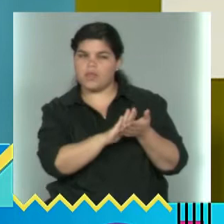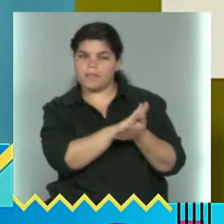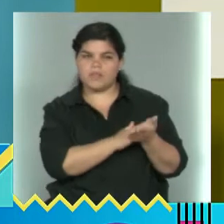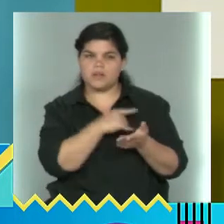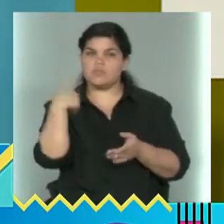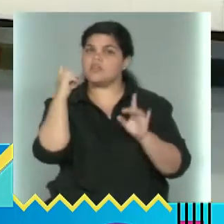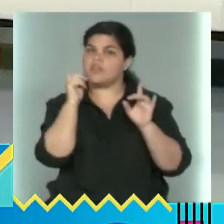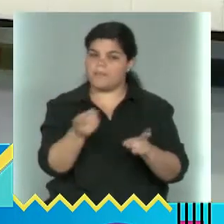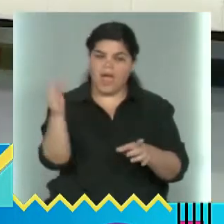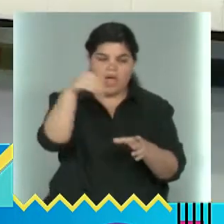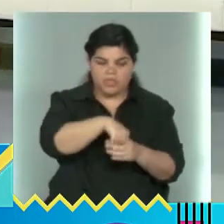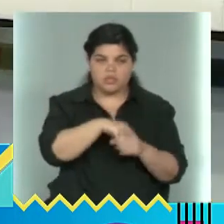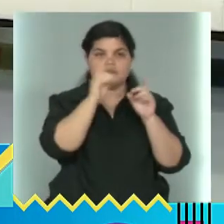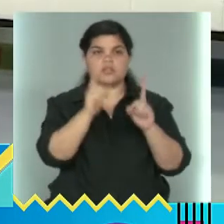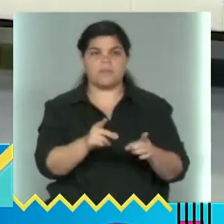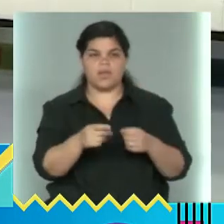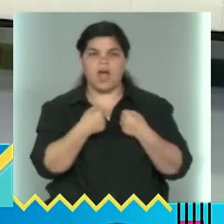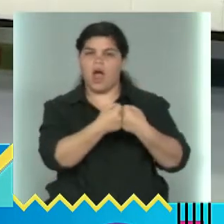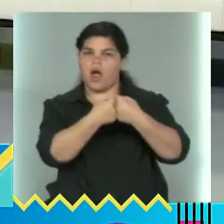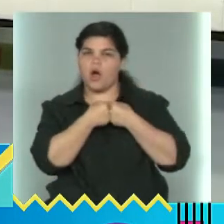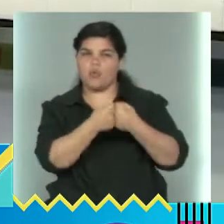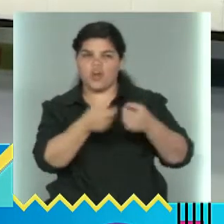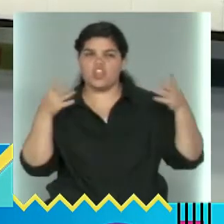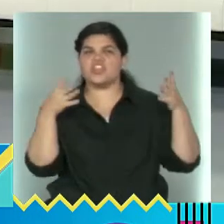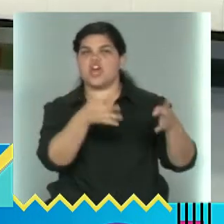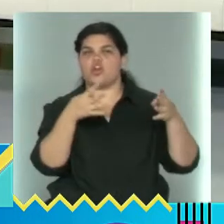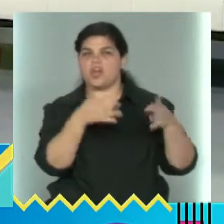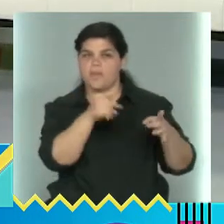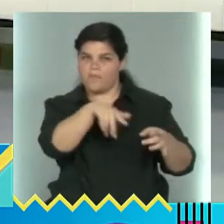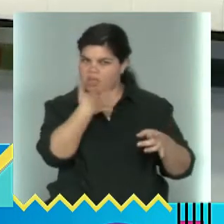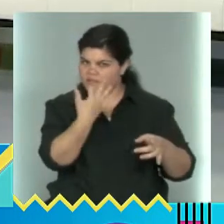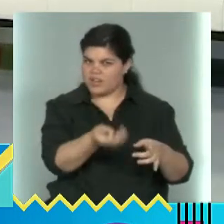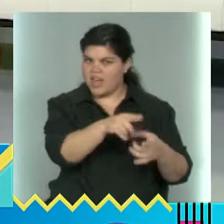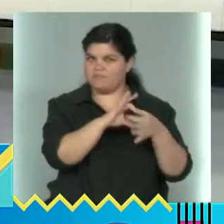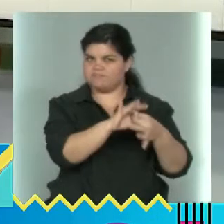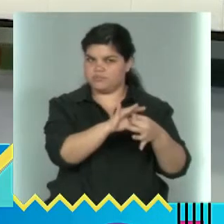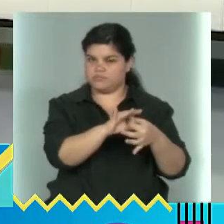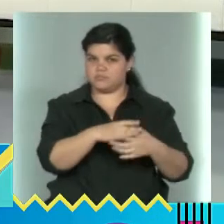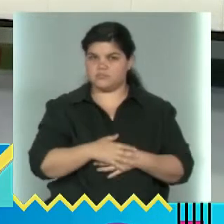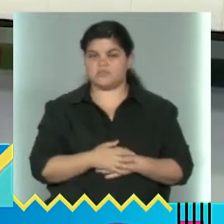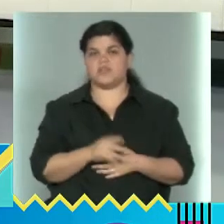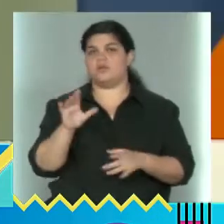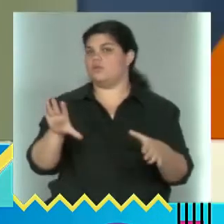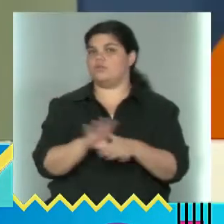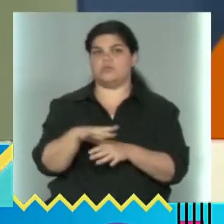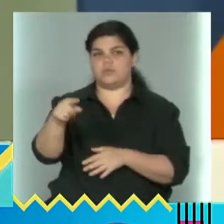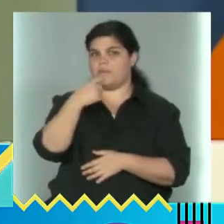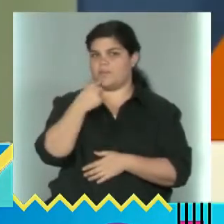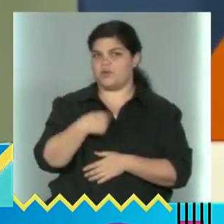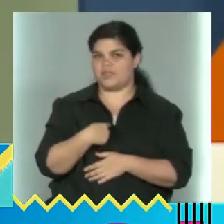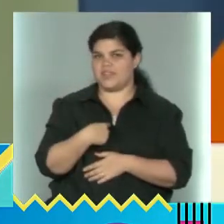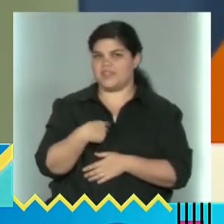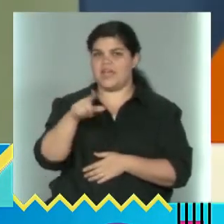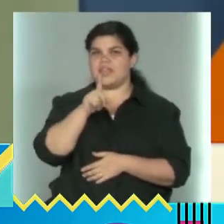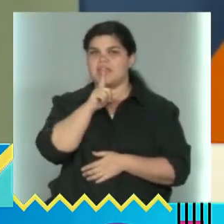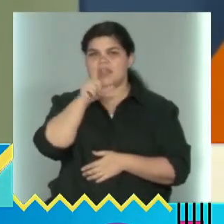de esto y esa relación con el terrorismo. ¿Es tan así esa relación? Lo que yo quería, cuando preguntaste sobre el terrorismo, me parece